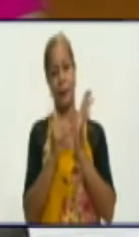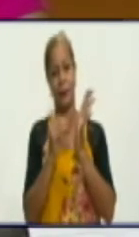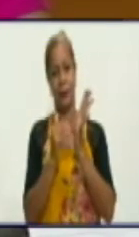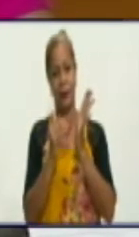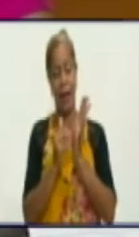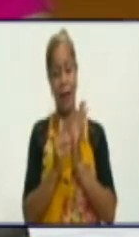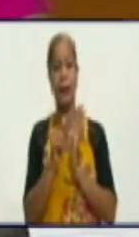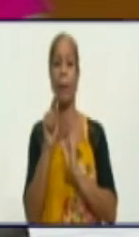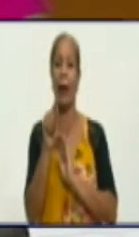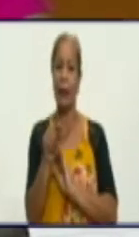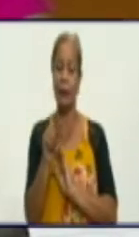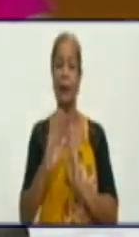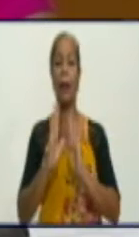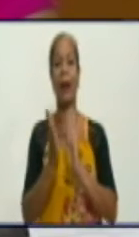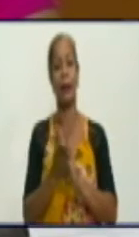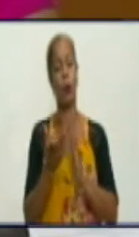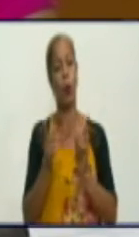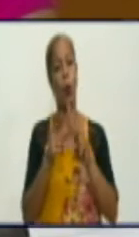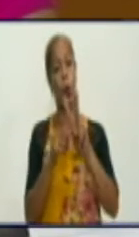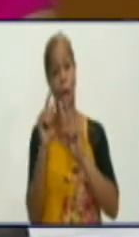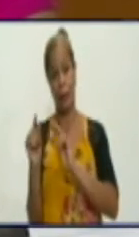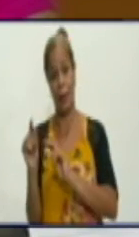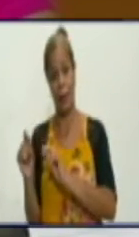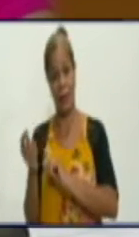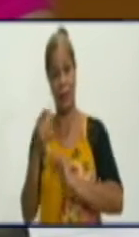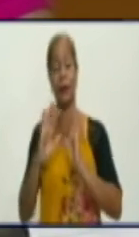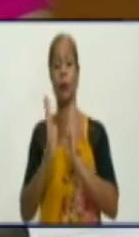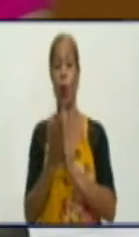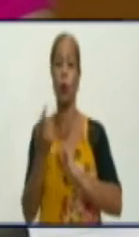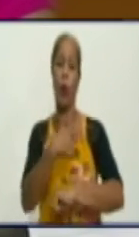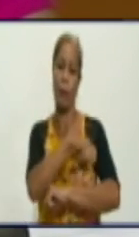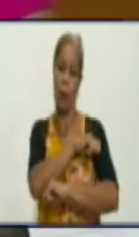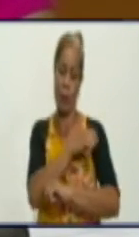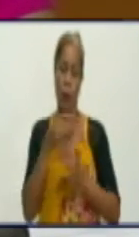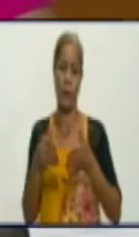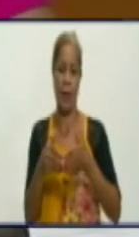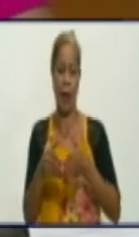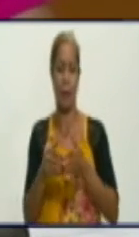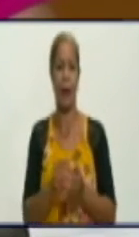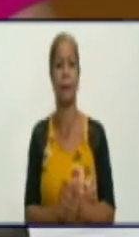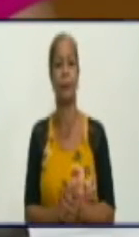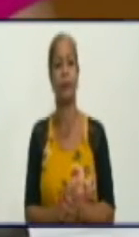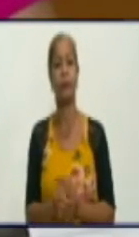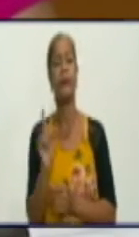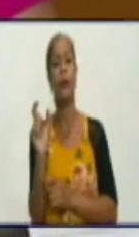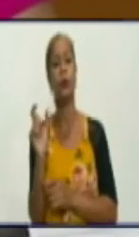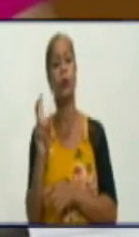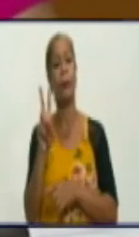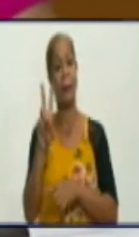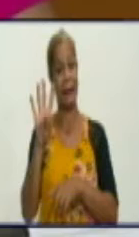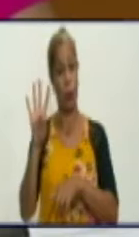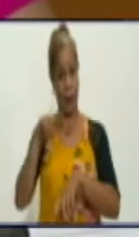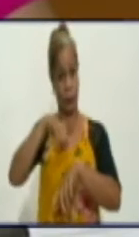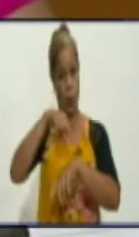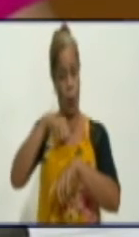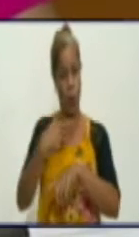tardes, Jorge, para ti, para todos los presentes en el estudio y para todo el pueblo de Granma que nos asiste. Bien, en las últimas 24 horas, de